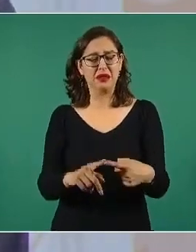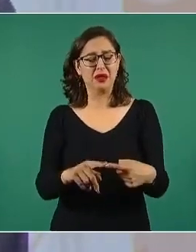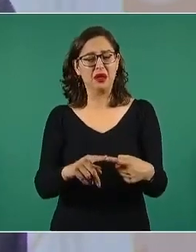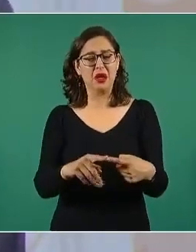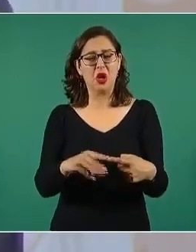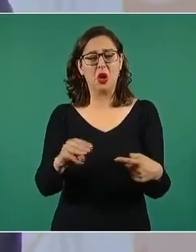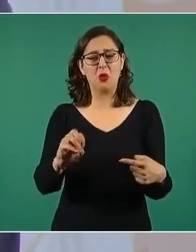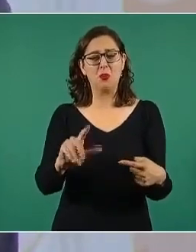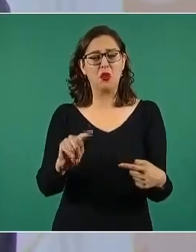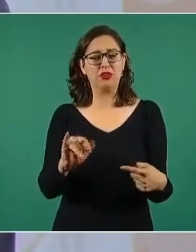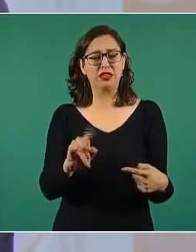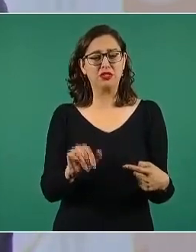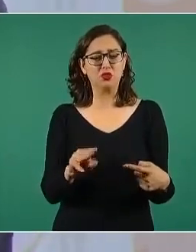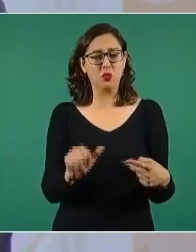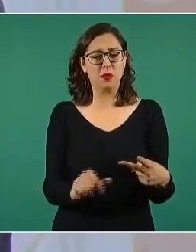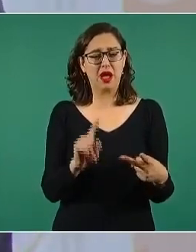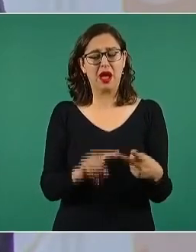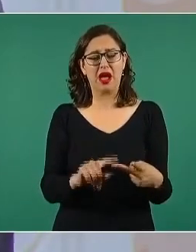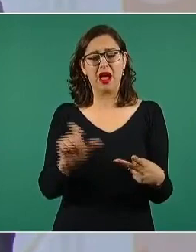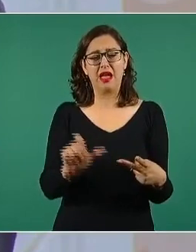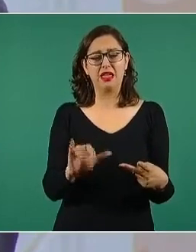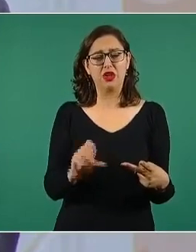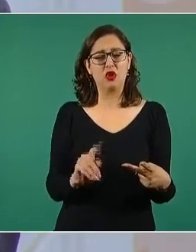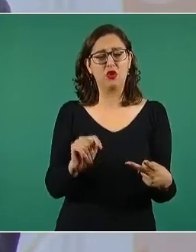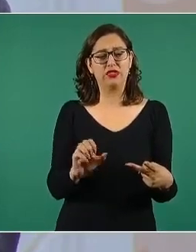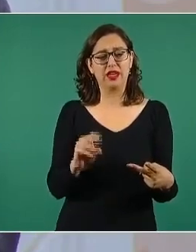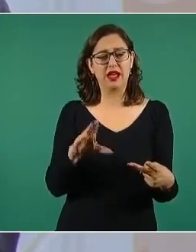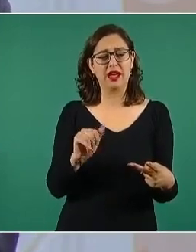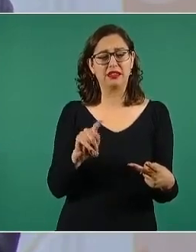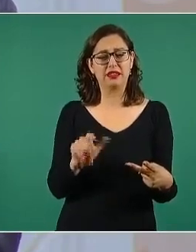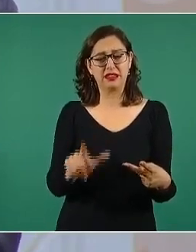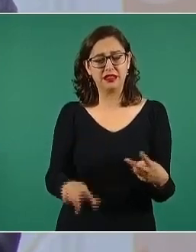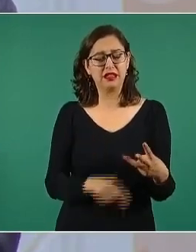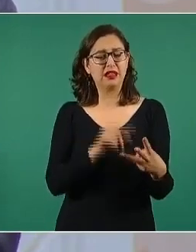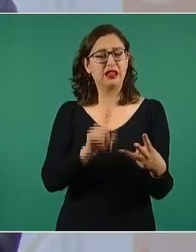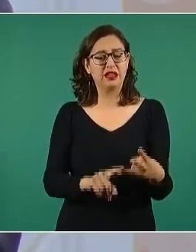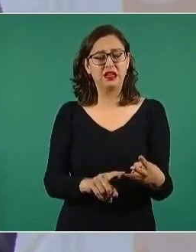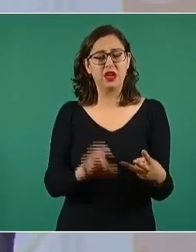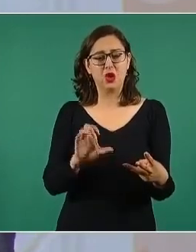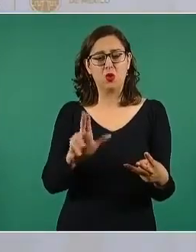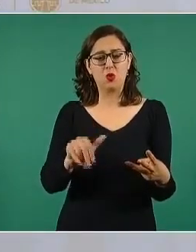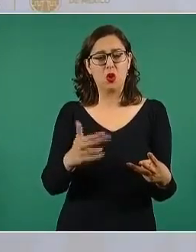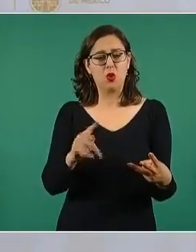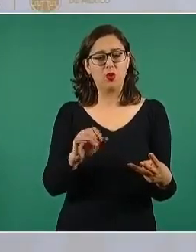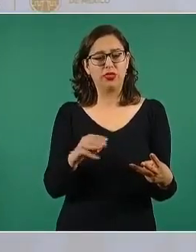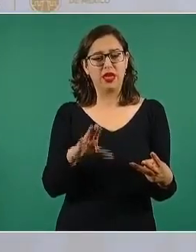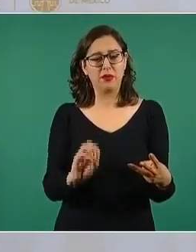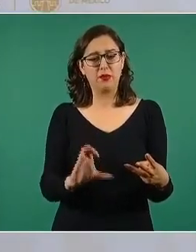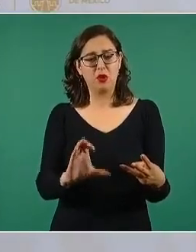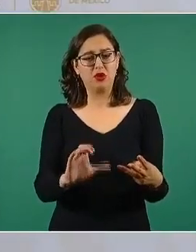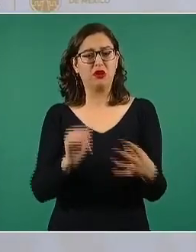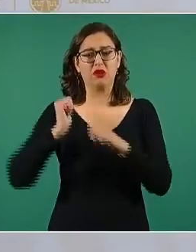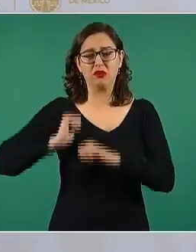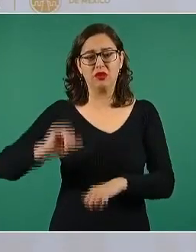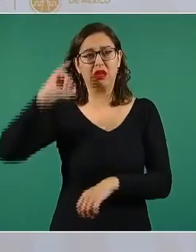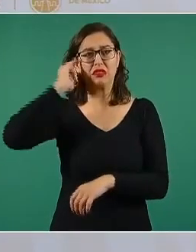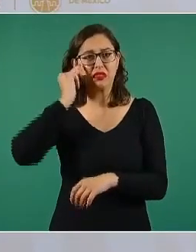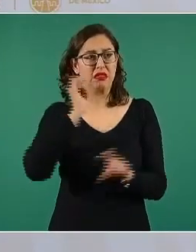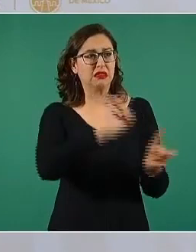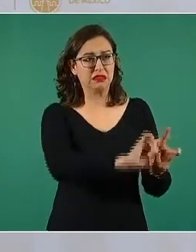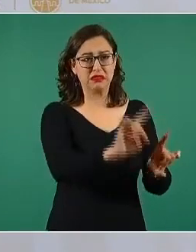Jicotencal y Cuauhtémoc y otras autoridades indígenas